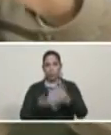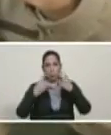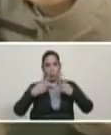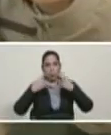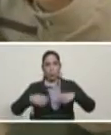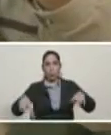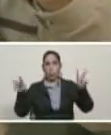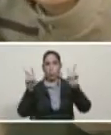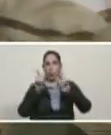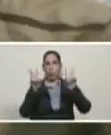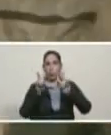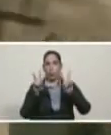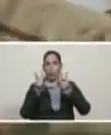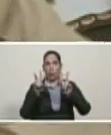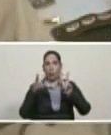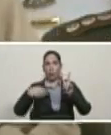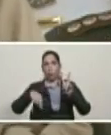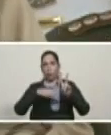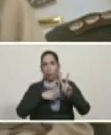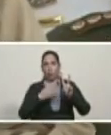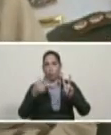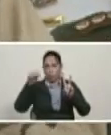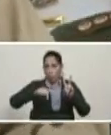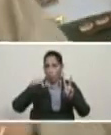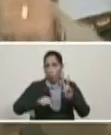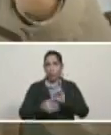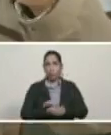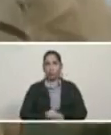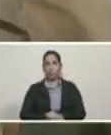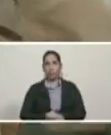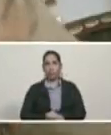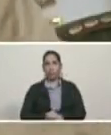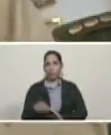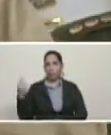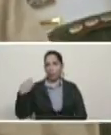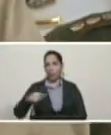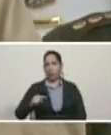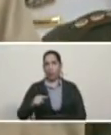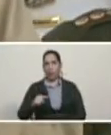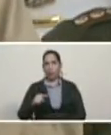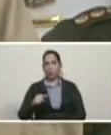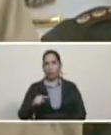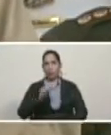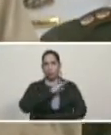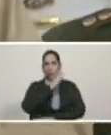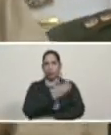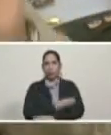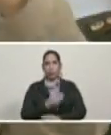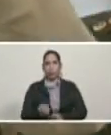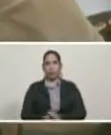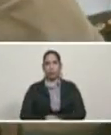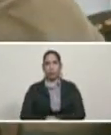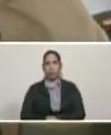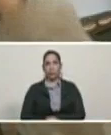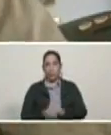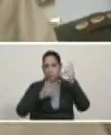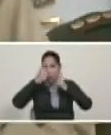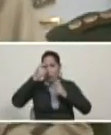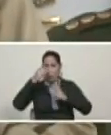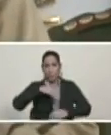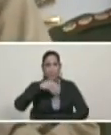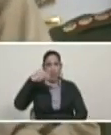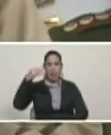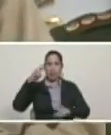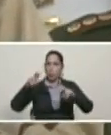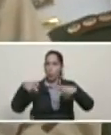y los sueños por los cuales aún hoy hay que dedicar la vida entera. Chávez es la esperanza